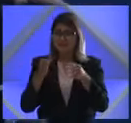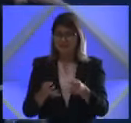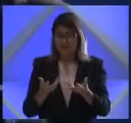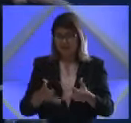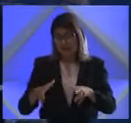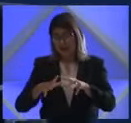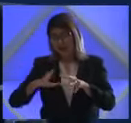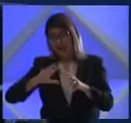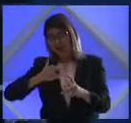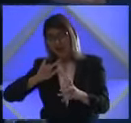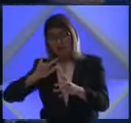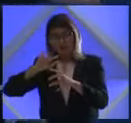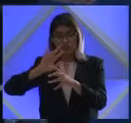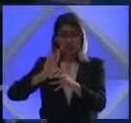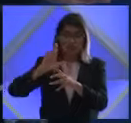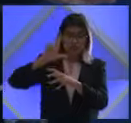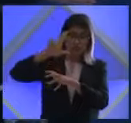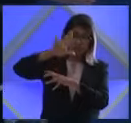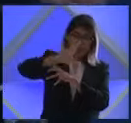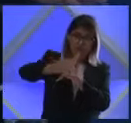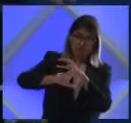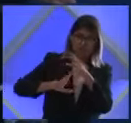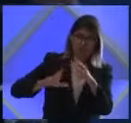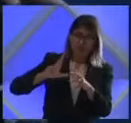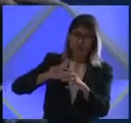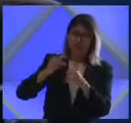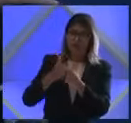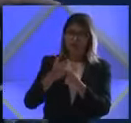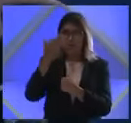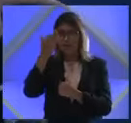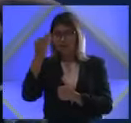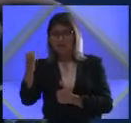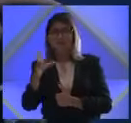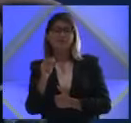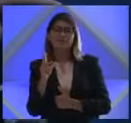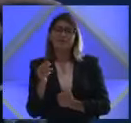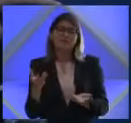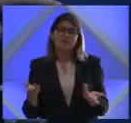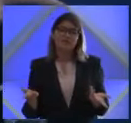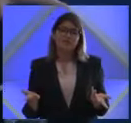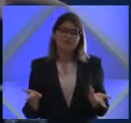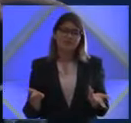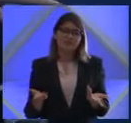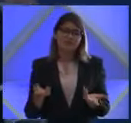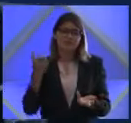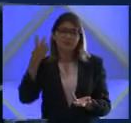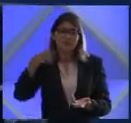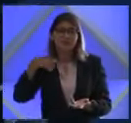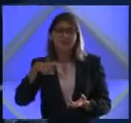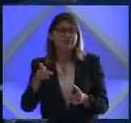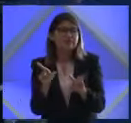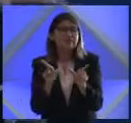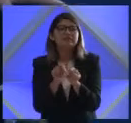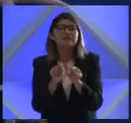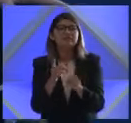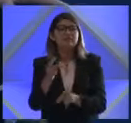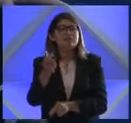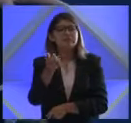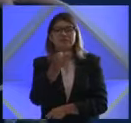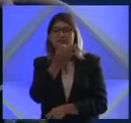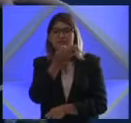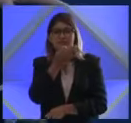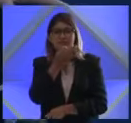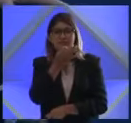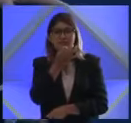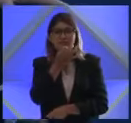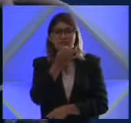ni van a durar mucho tiempo van a ser viajes de muy corta duración